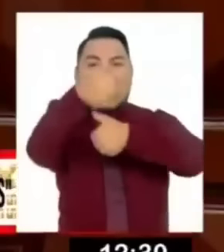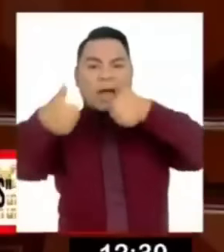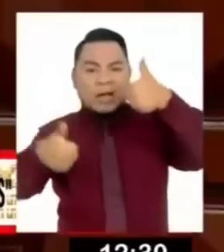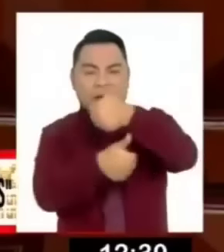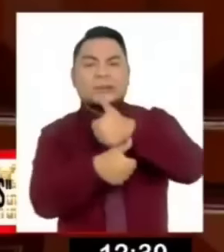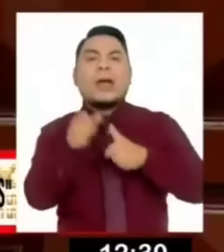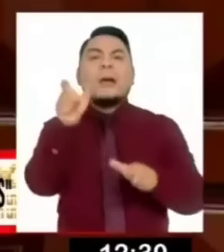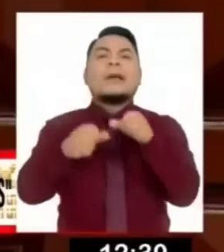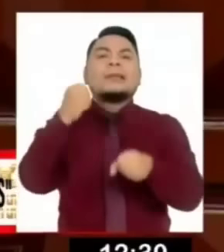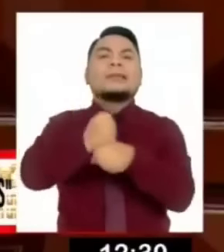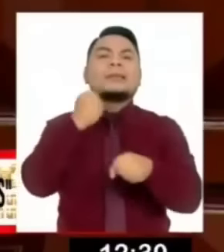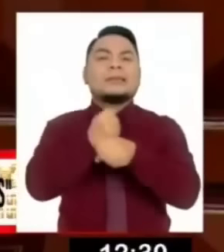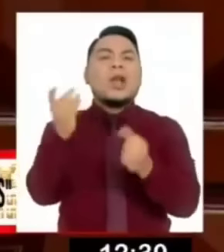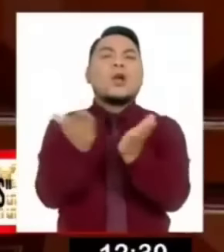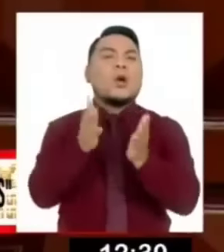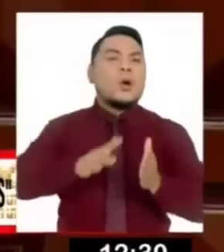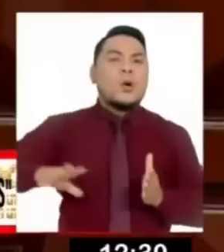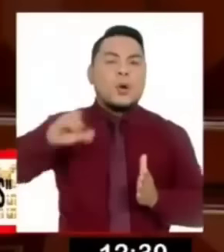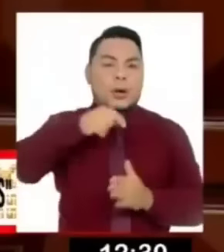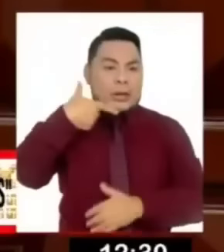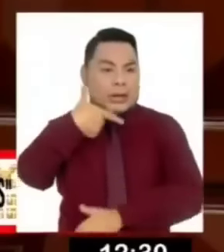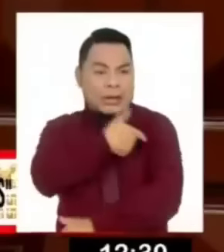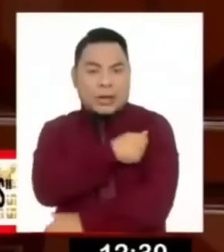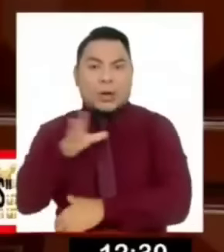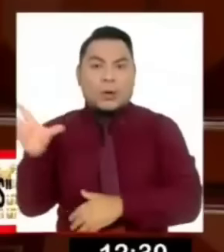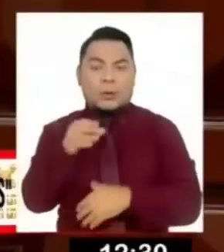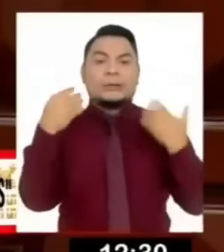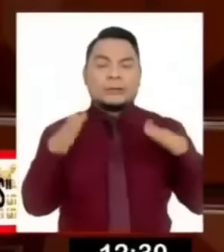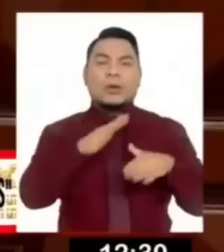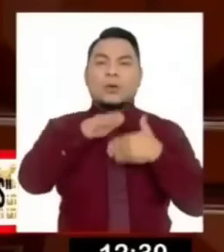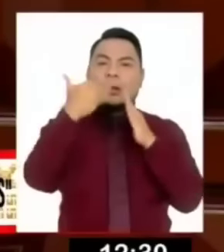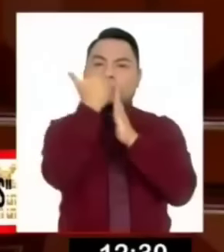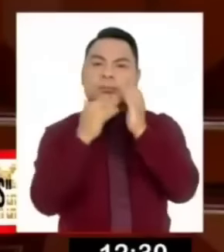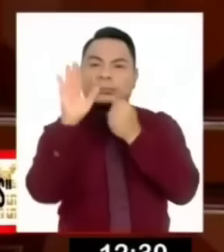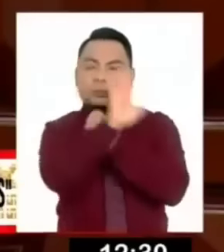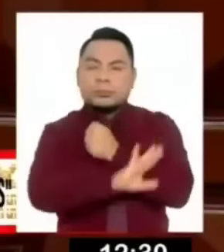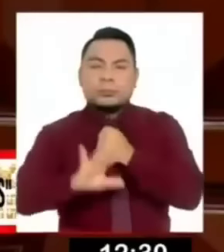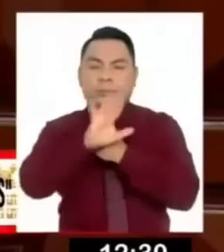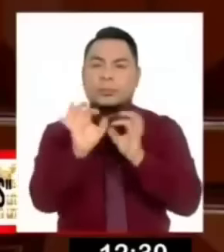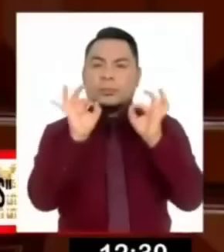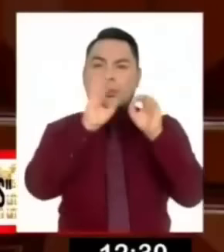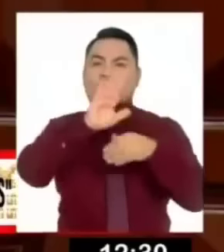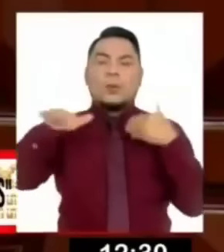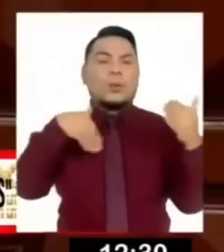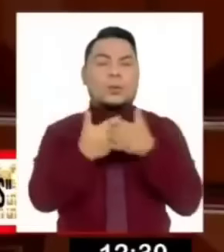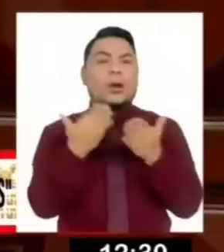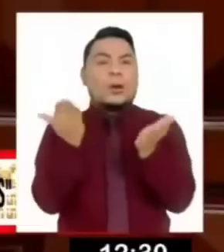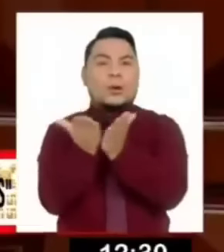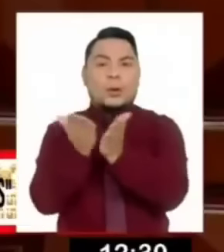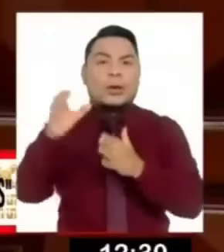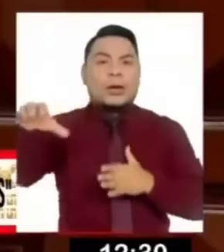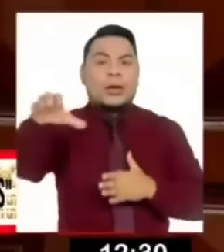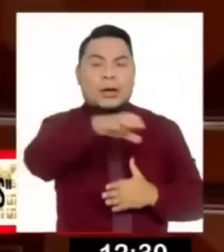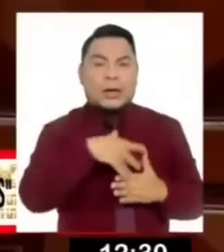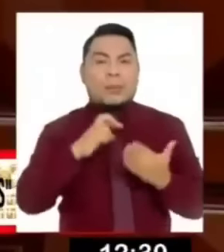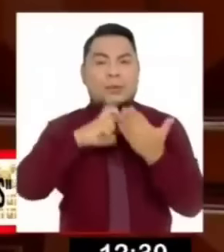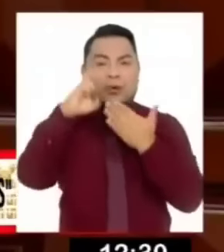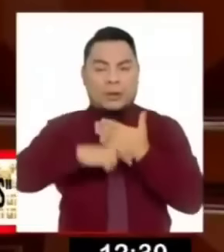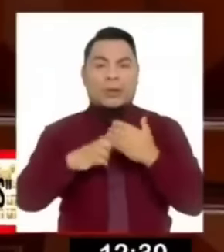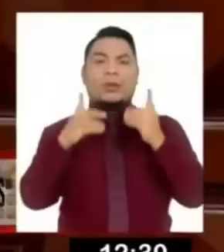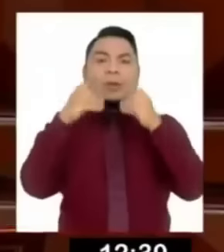auxiliares y personal de los servicios educativos, la adopción de medidas de bioseguridad en todas las instituciones y programas